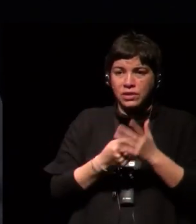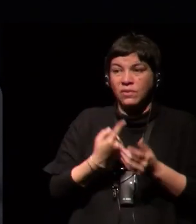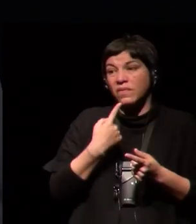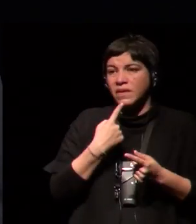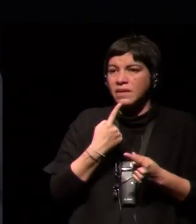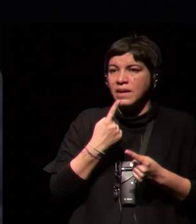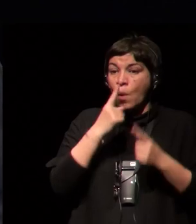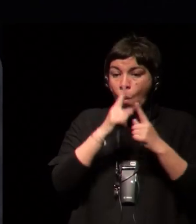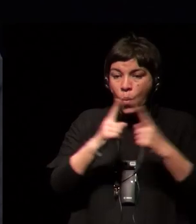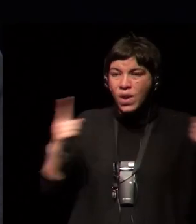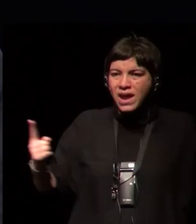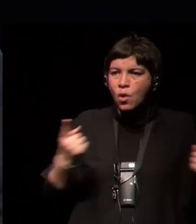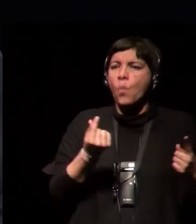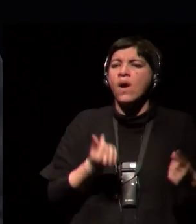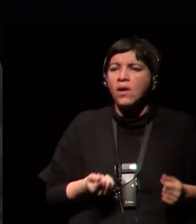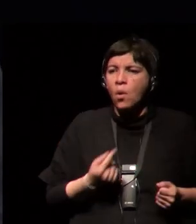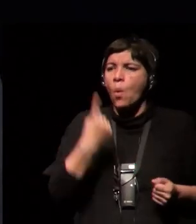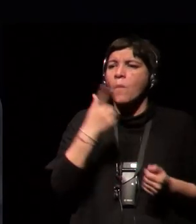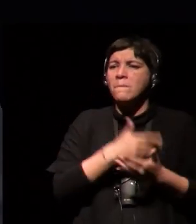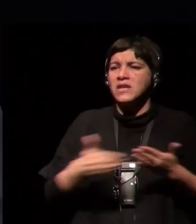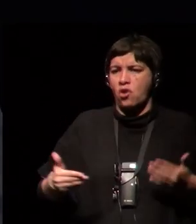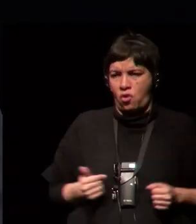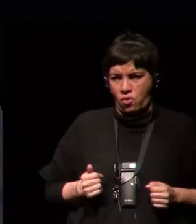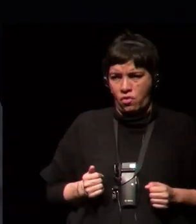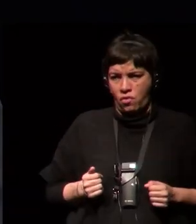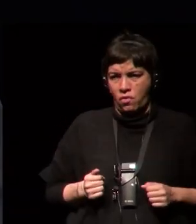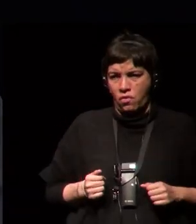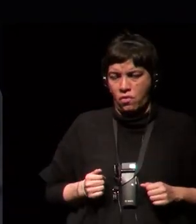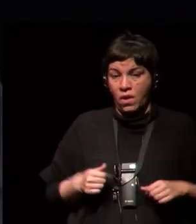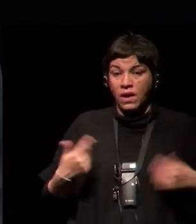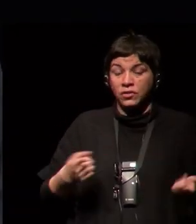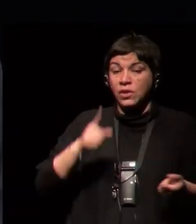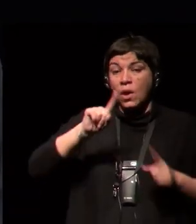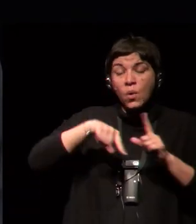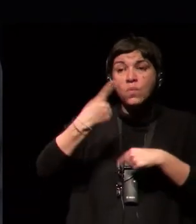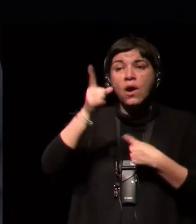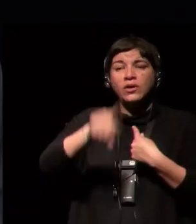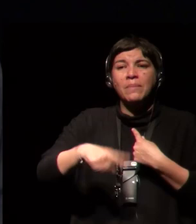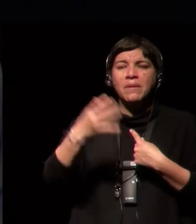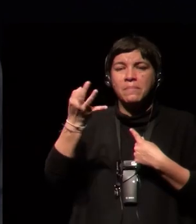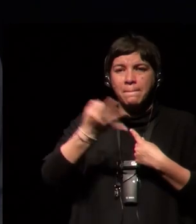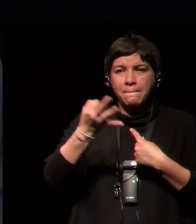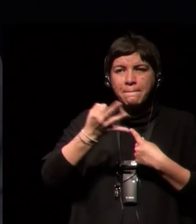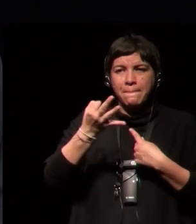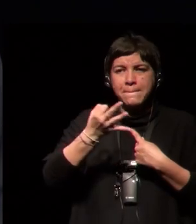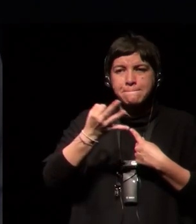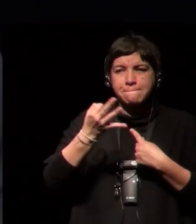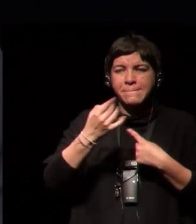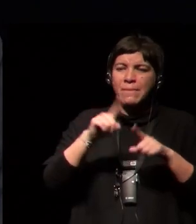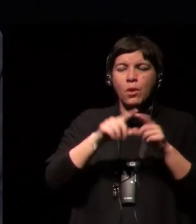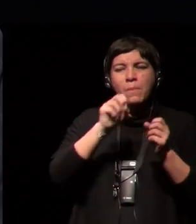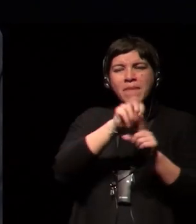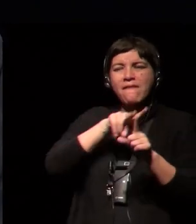y ejecutarlo. Luego también tuvimos que centrarnos en los distintos enfoques en cuanto